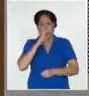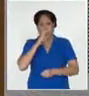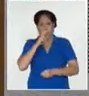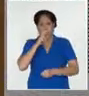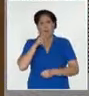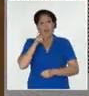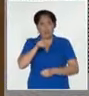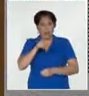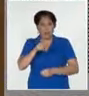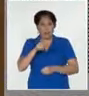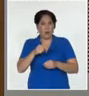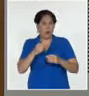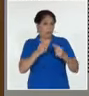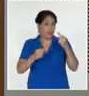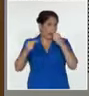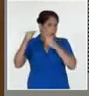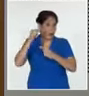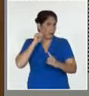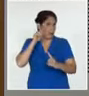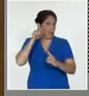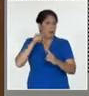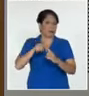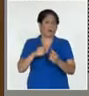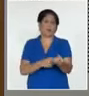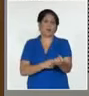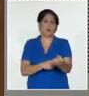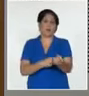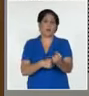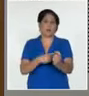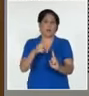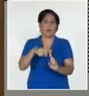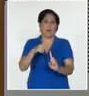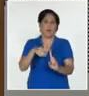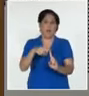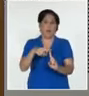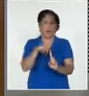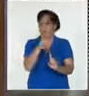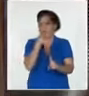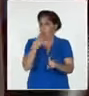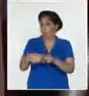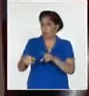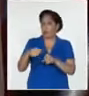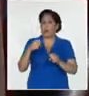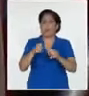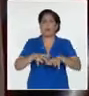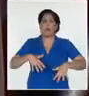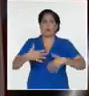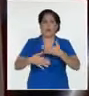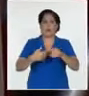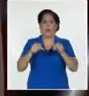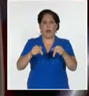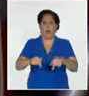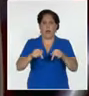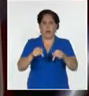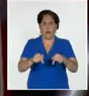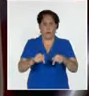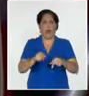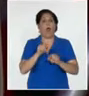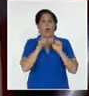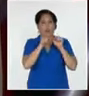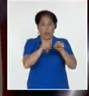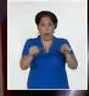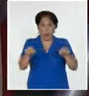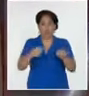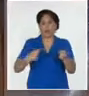tomando como premisa las tradicionales tareas y también los problemas actuales con los que tenemos que